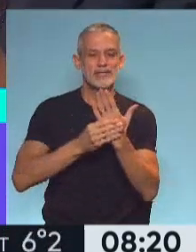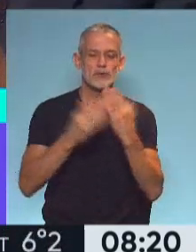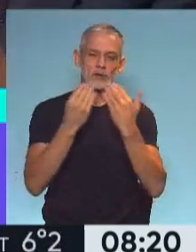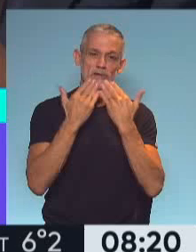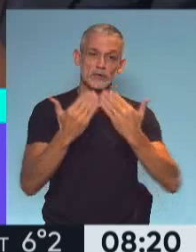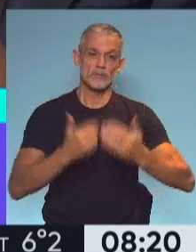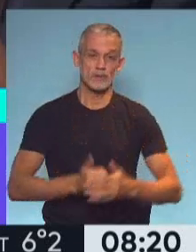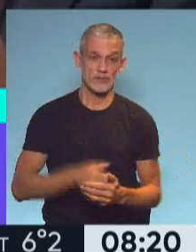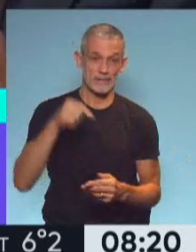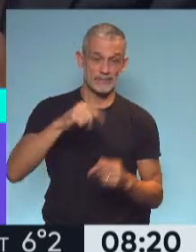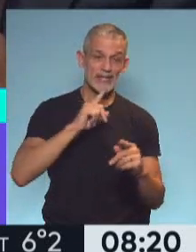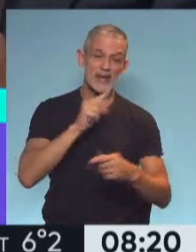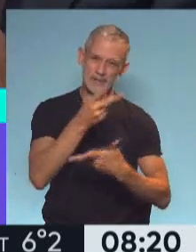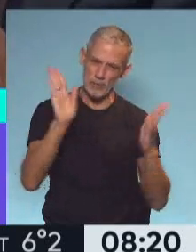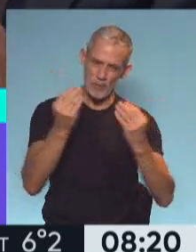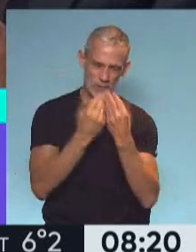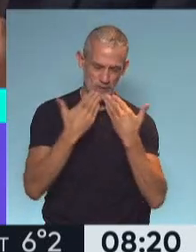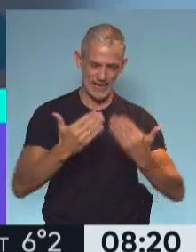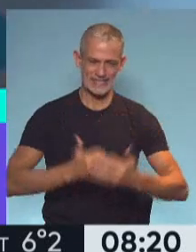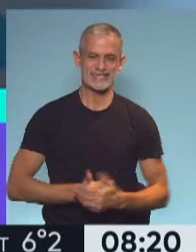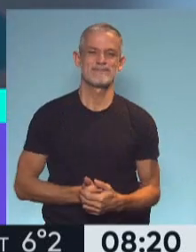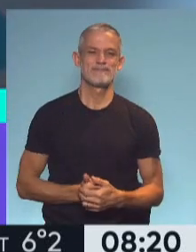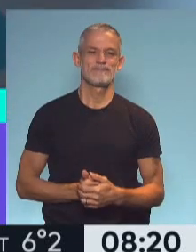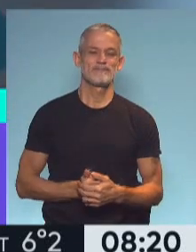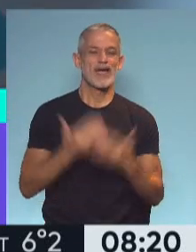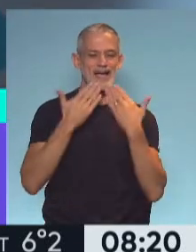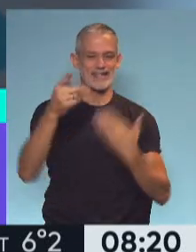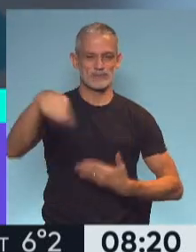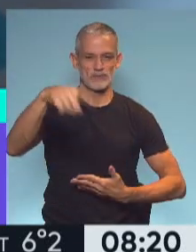por esta entrevista con la televisión pública. No, gracias a ustedes. Y lo dejamos